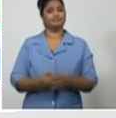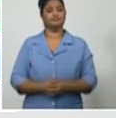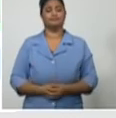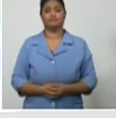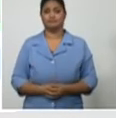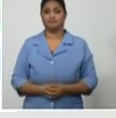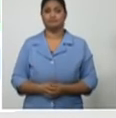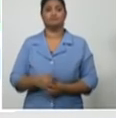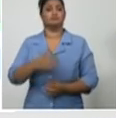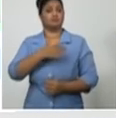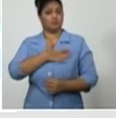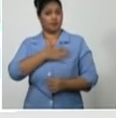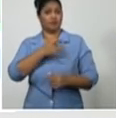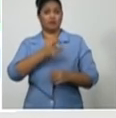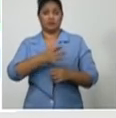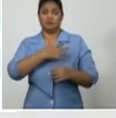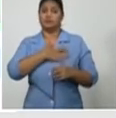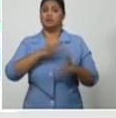Lamentamos nuevamente.